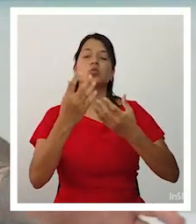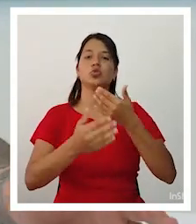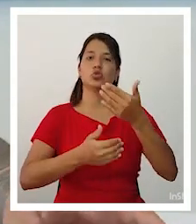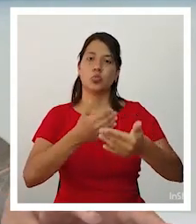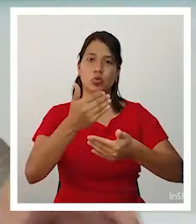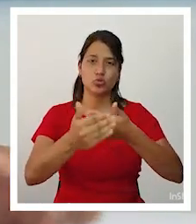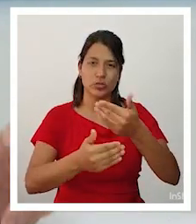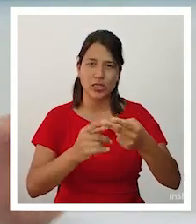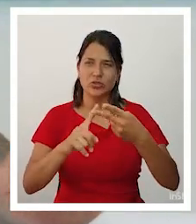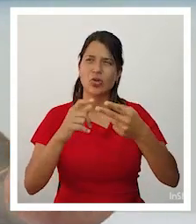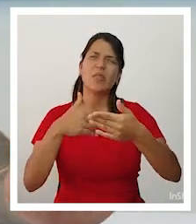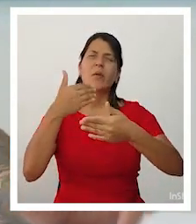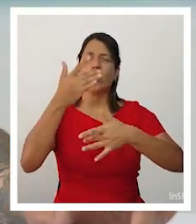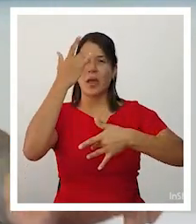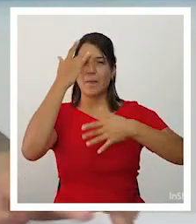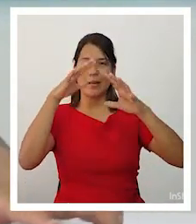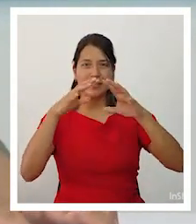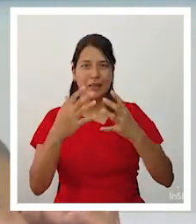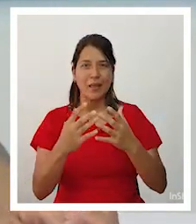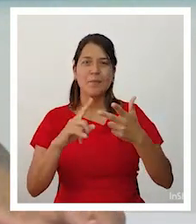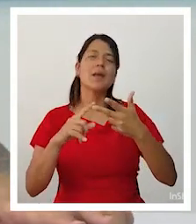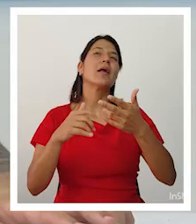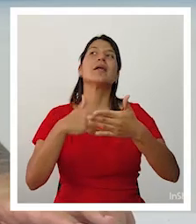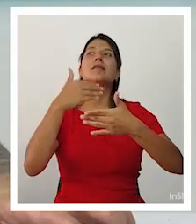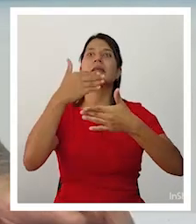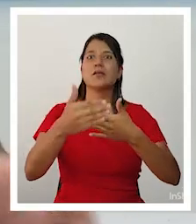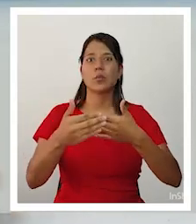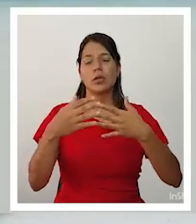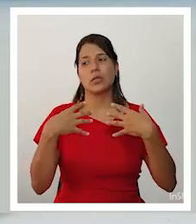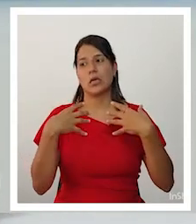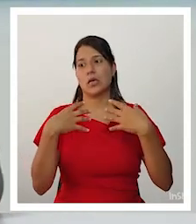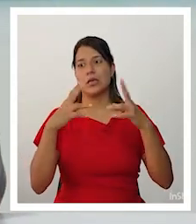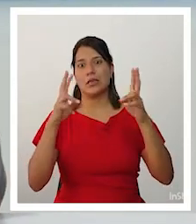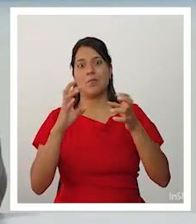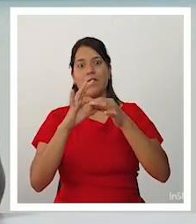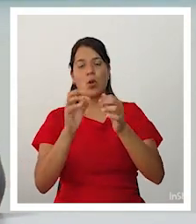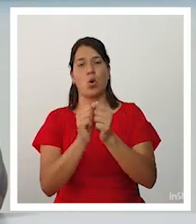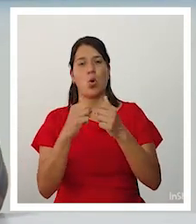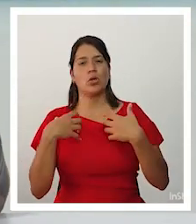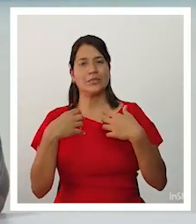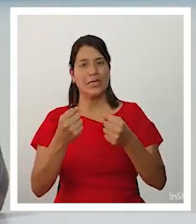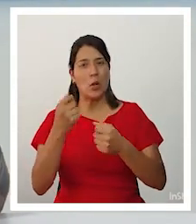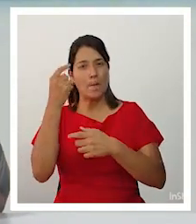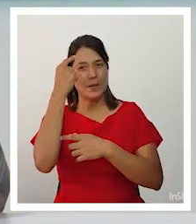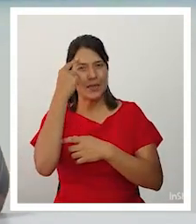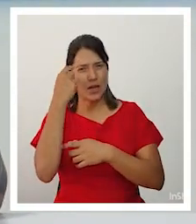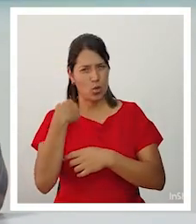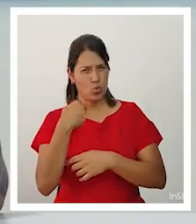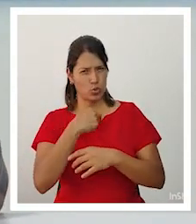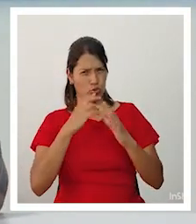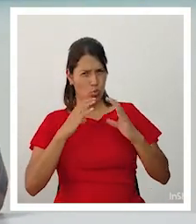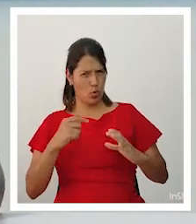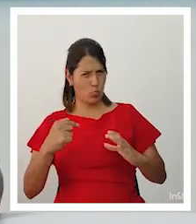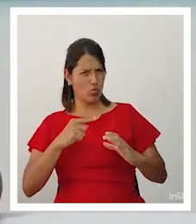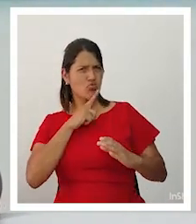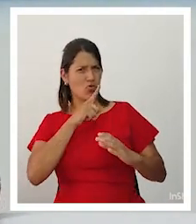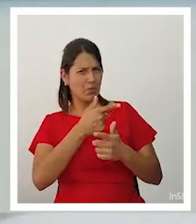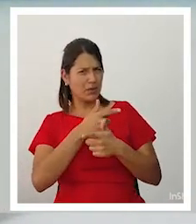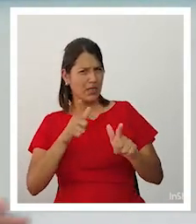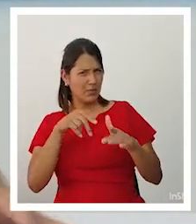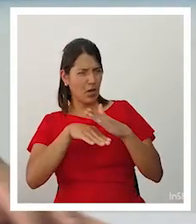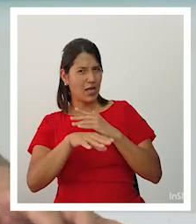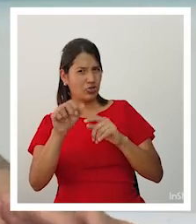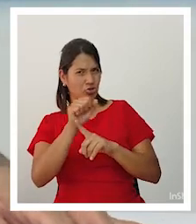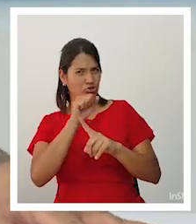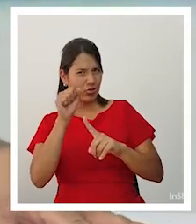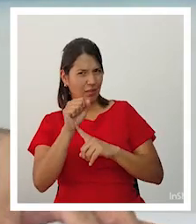de pandemias, de la parte de la salud mental. Tenemos nuestros cuerpos realmente libres en esta sociedad que